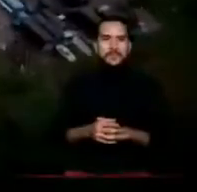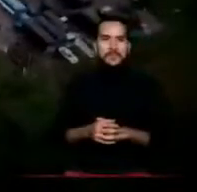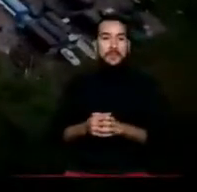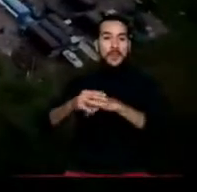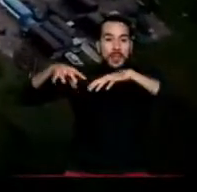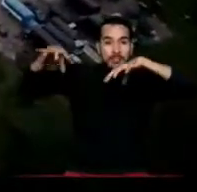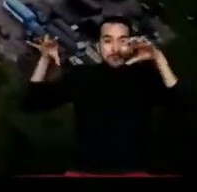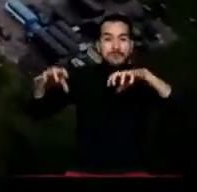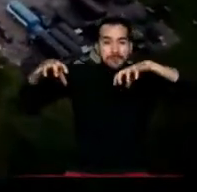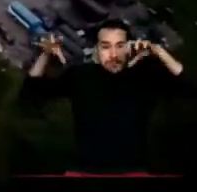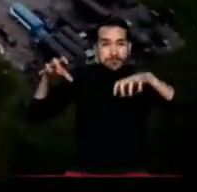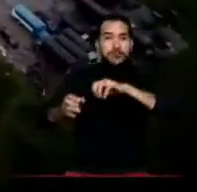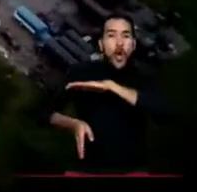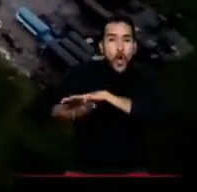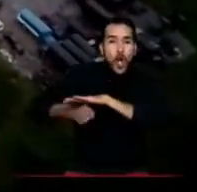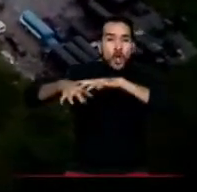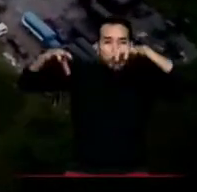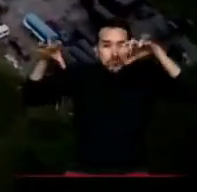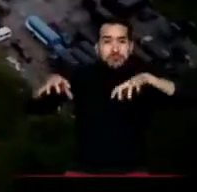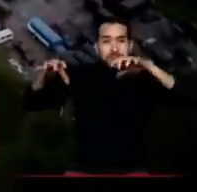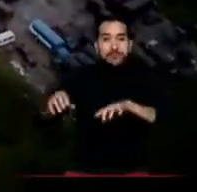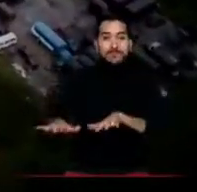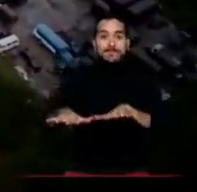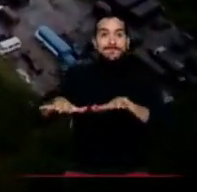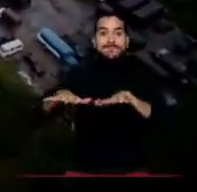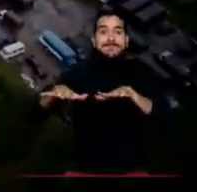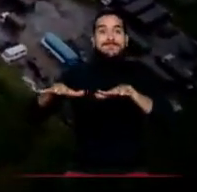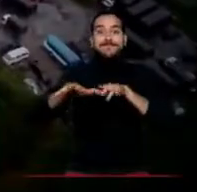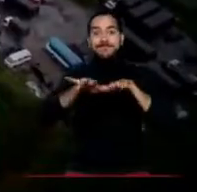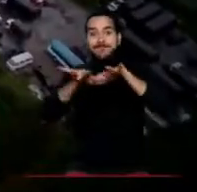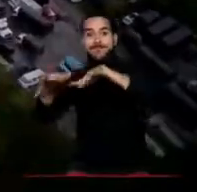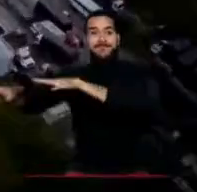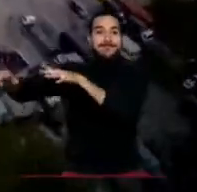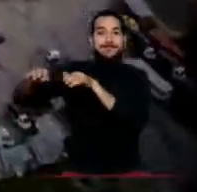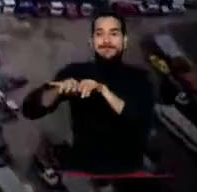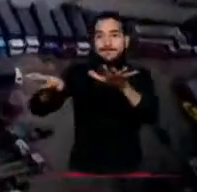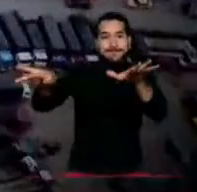del municipio fue declarada la calamidad pública.